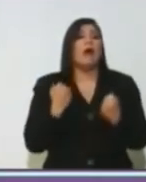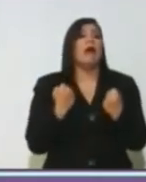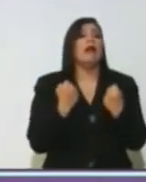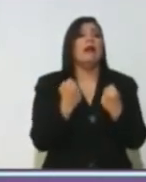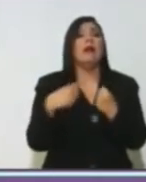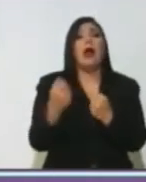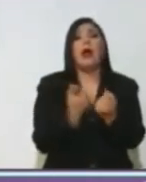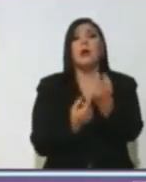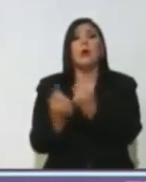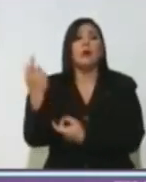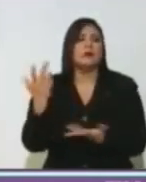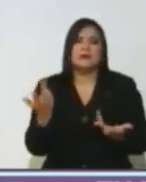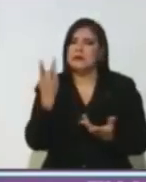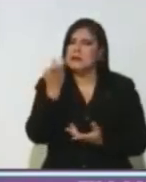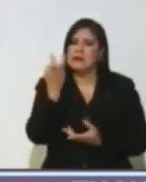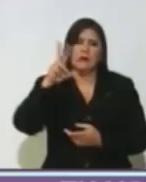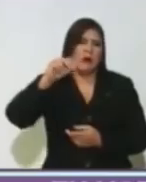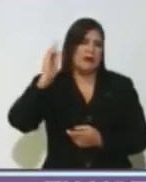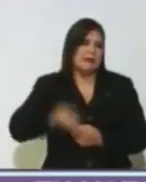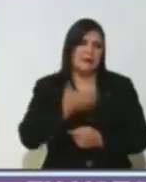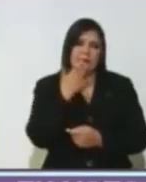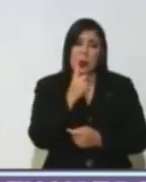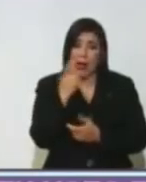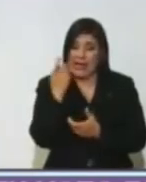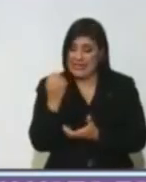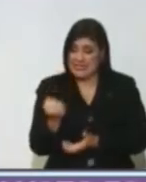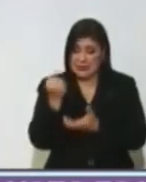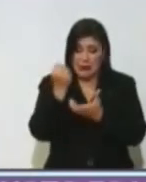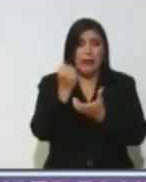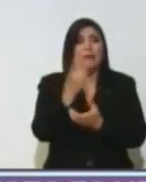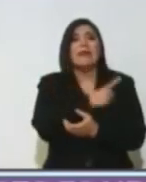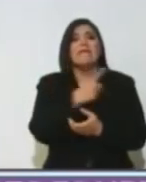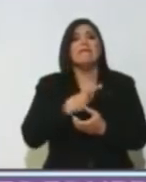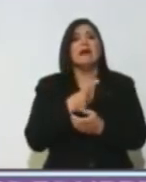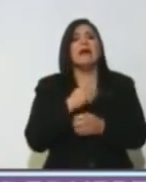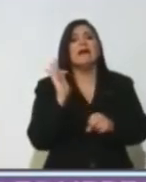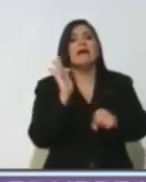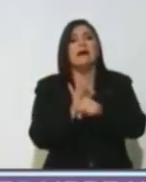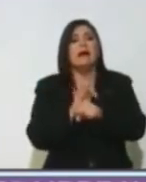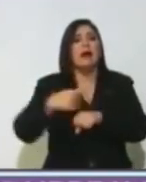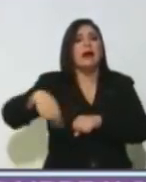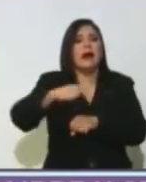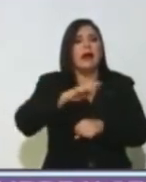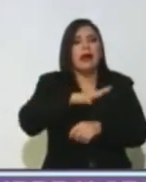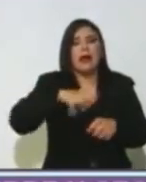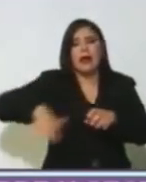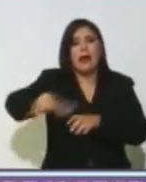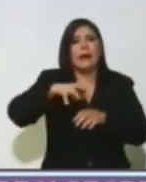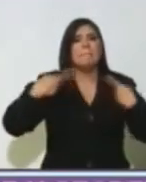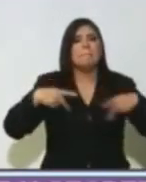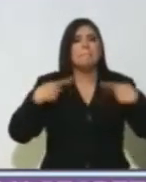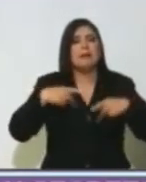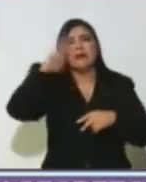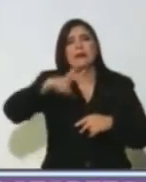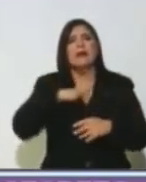completamente inaceptable con esos recursos se debió haber beneficiado a la colectividad que hoy vive una crisis completa en términos de